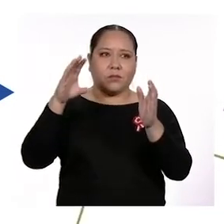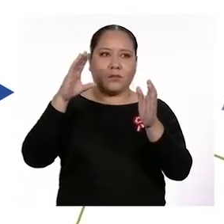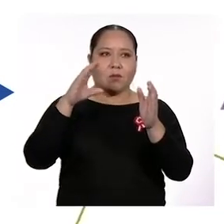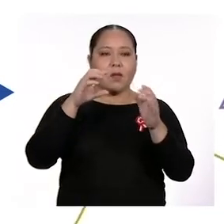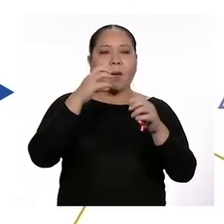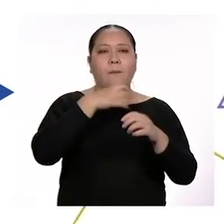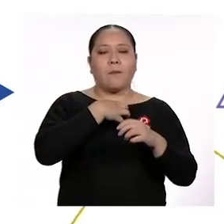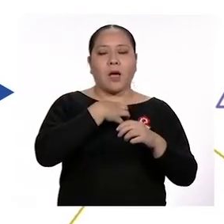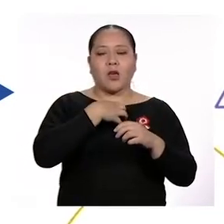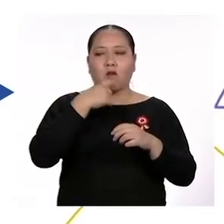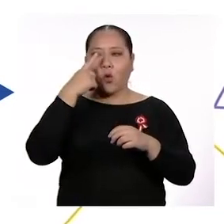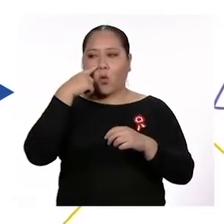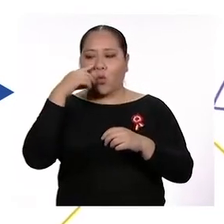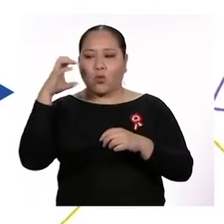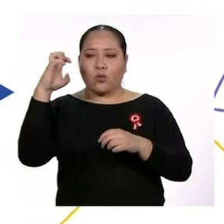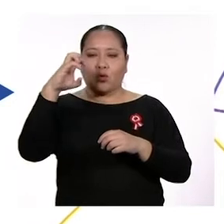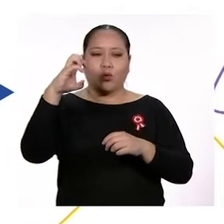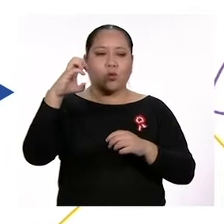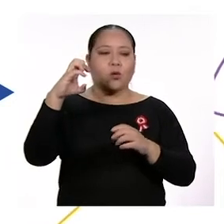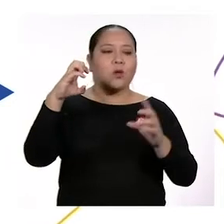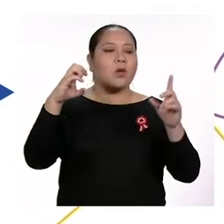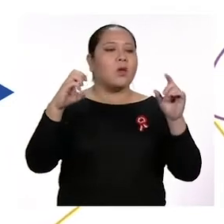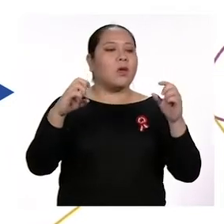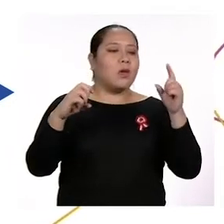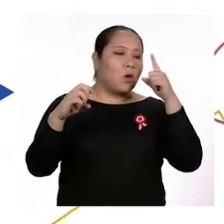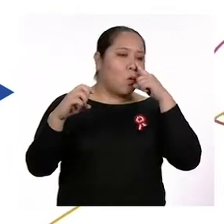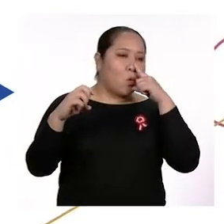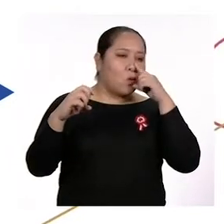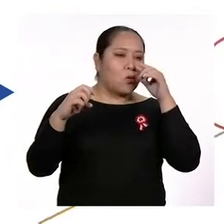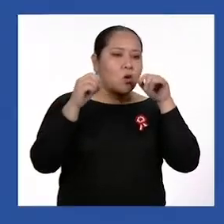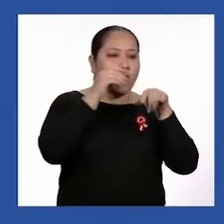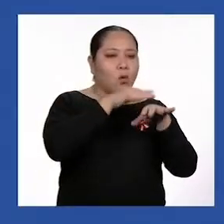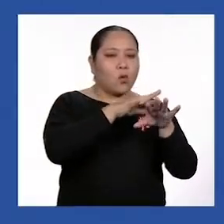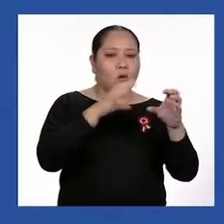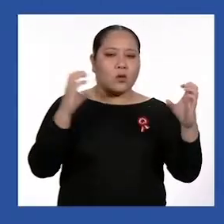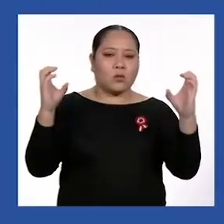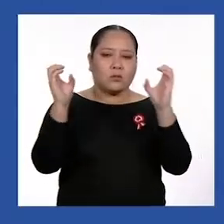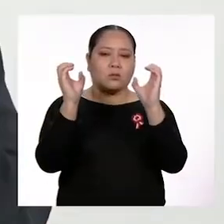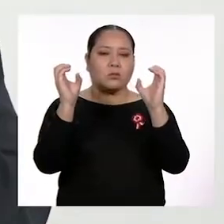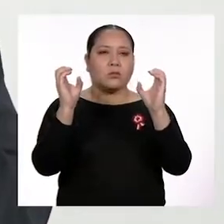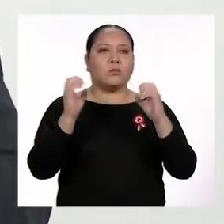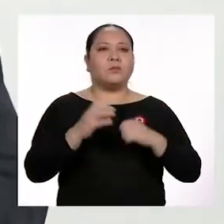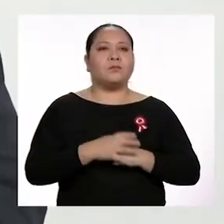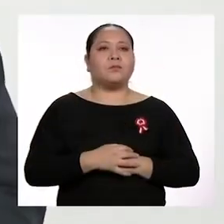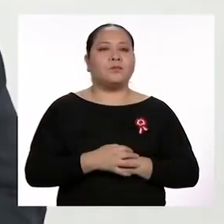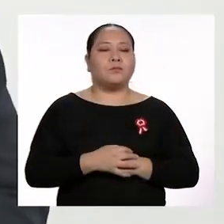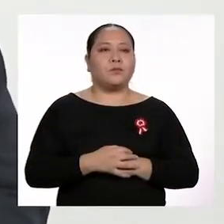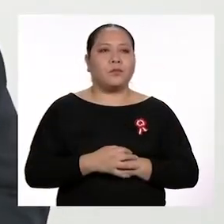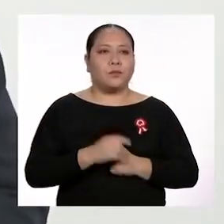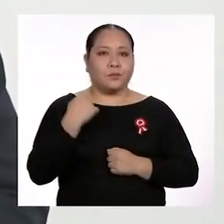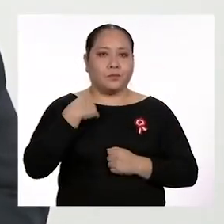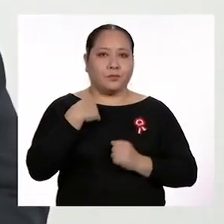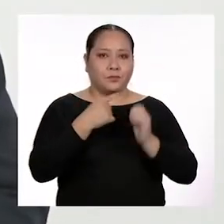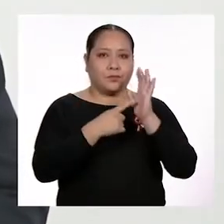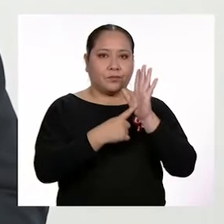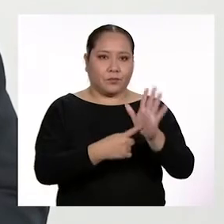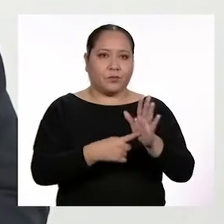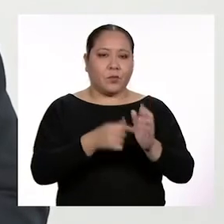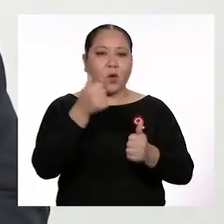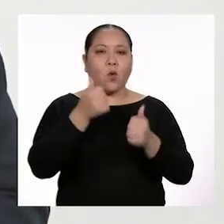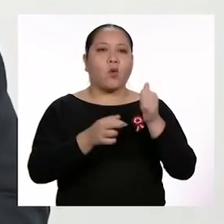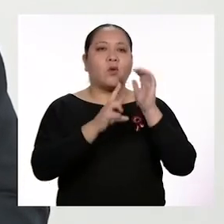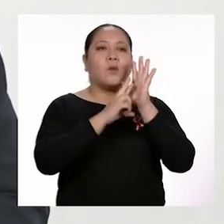y junio y la otra entre los meses de junio y julio. Te voy a mostrar cuál es